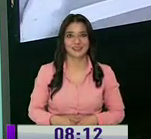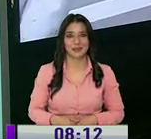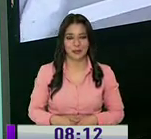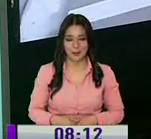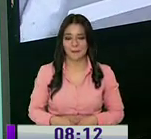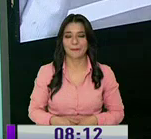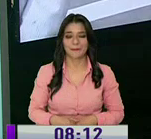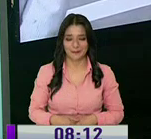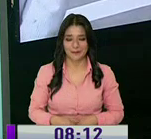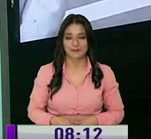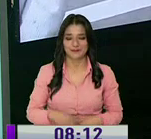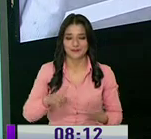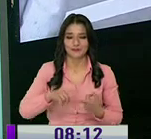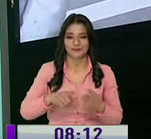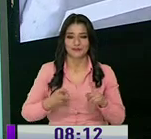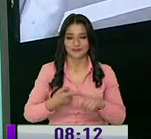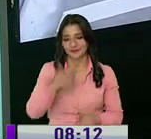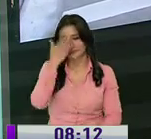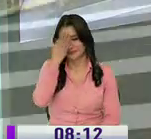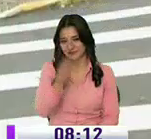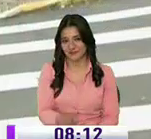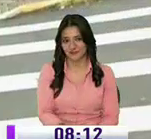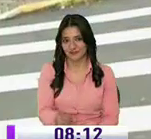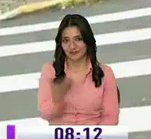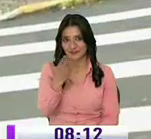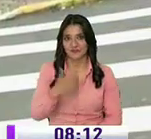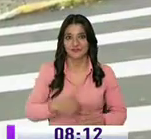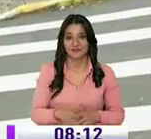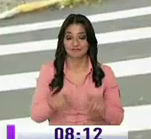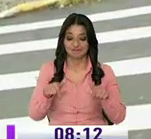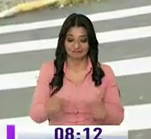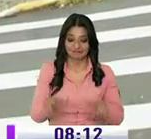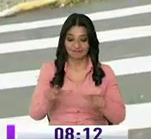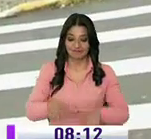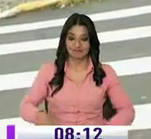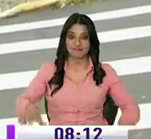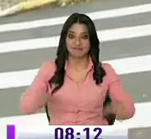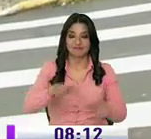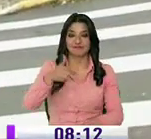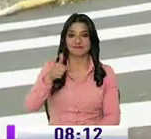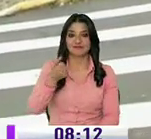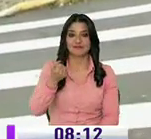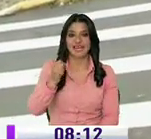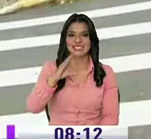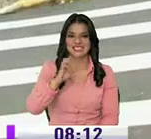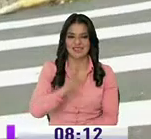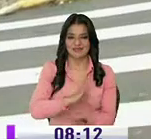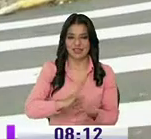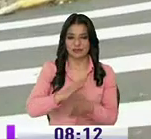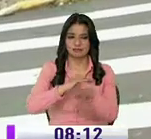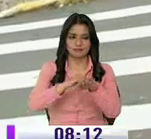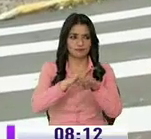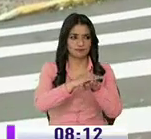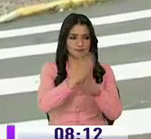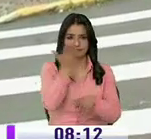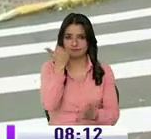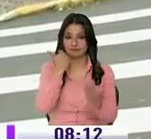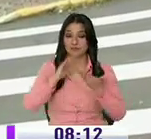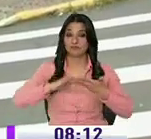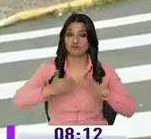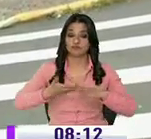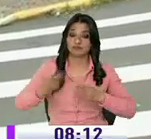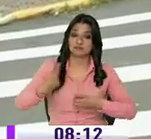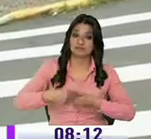Roberto, amigos, que tengan un excelente día. Aquí estamos en el sector de La Gasca, puesto que vamos a invitar a toda la comunidad a participar de